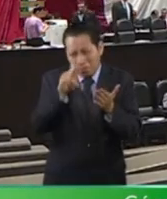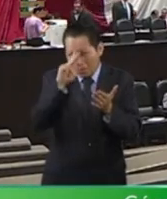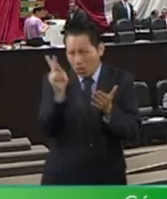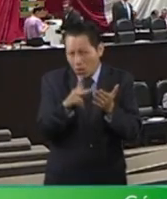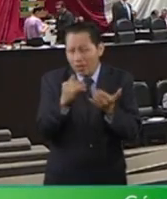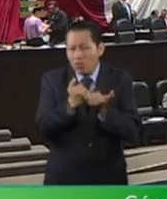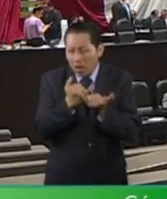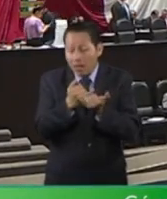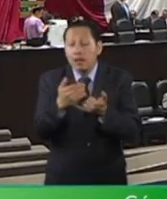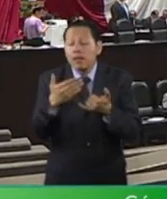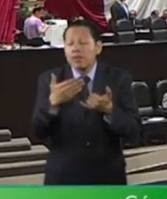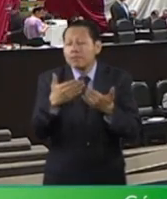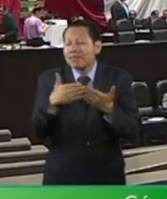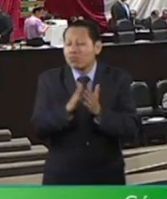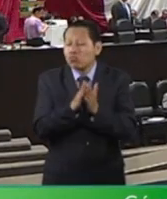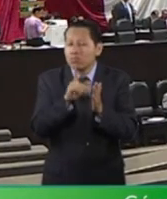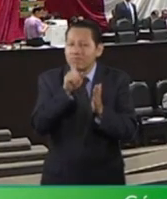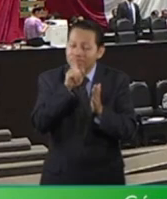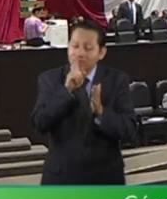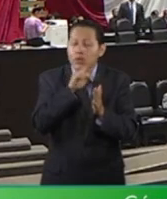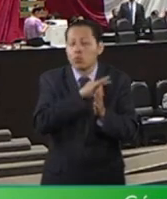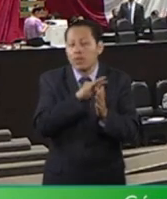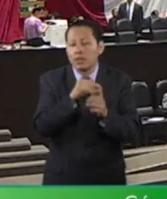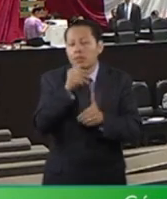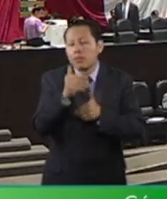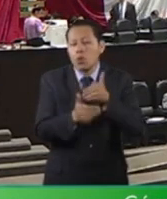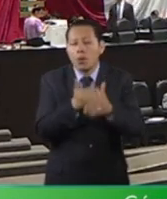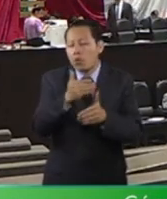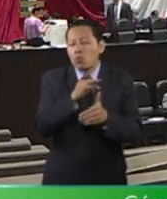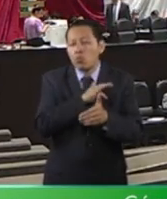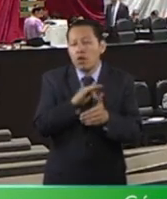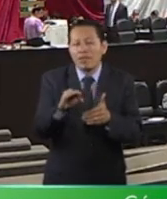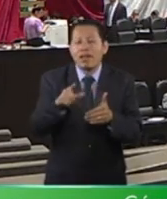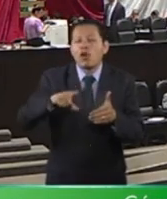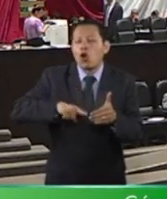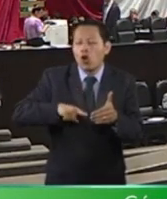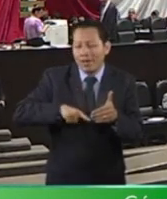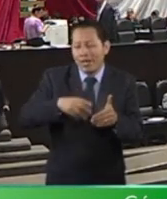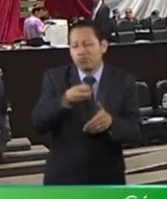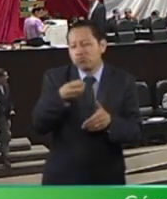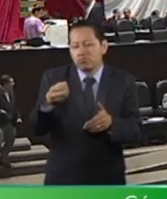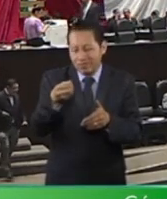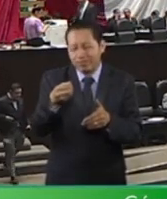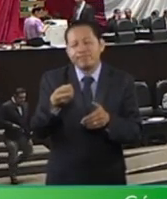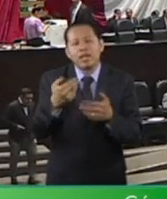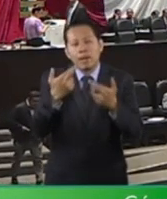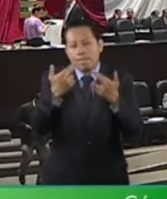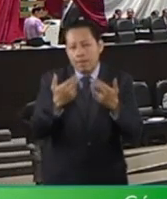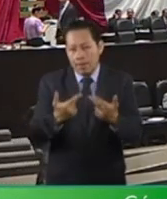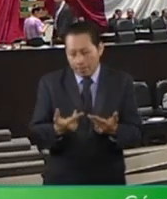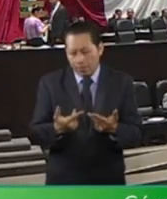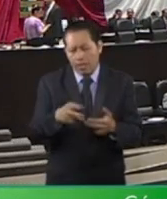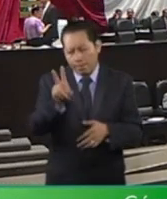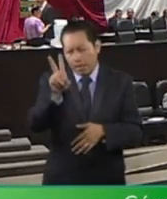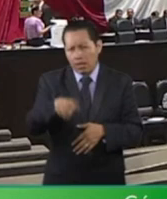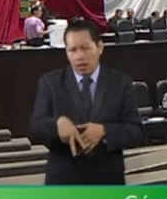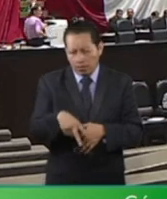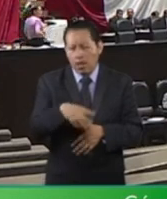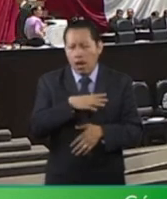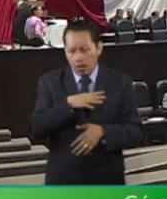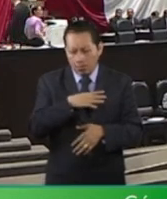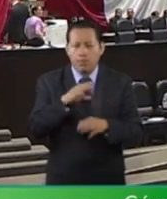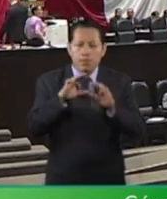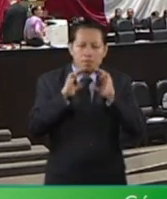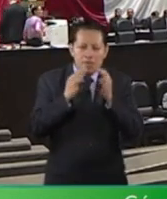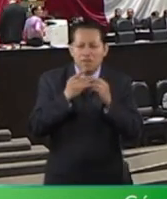y, en consecuencia, al paulatino desvanecimiento del Estado de Derecho. Cierto que la criminalidad y su impacto en la